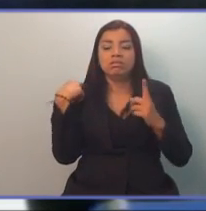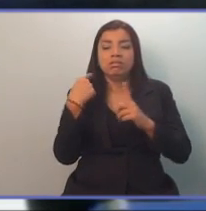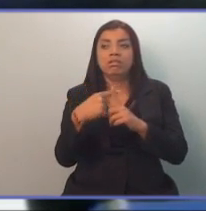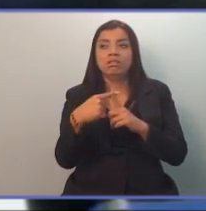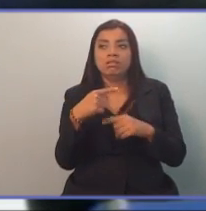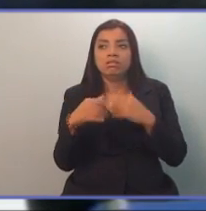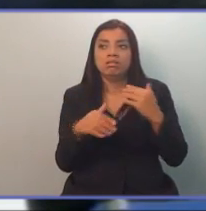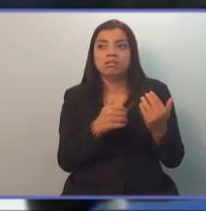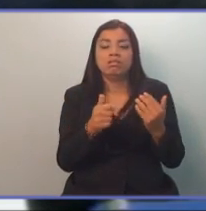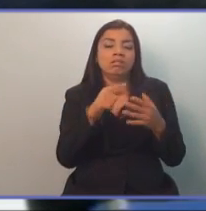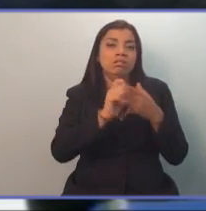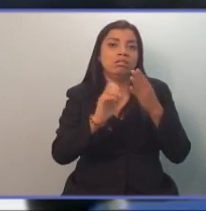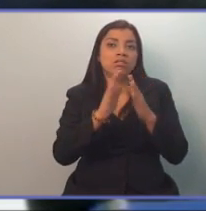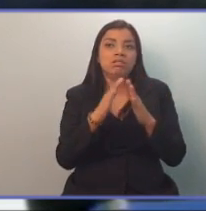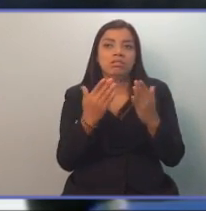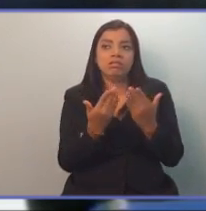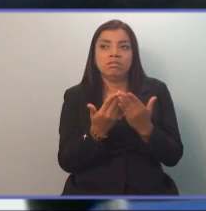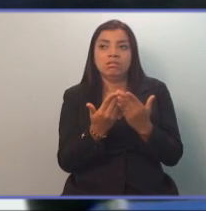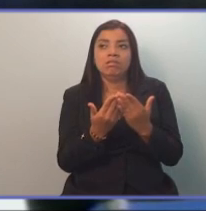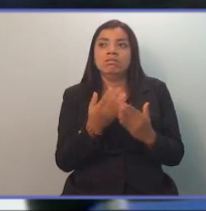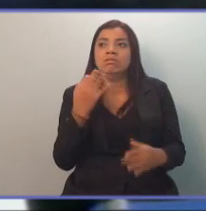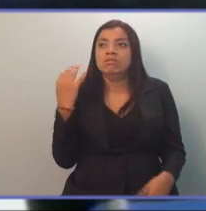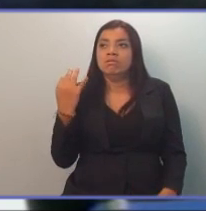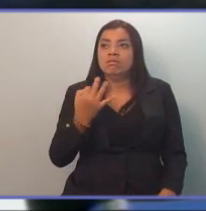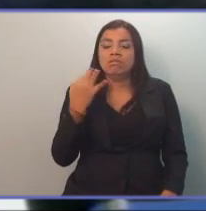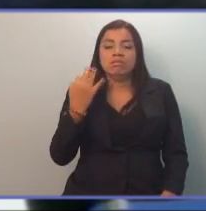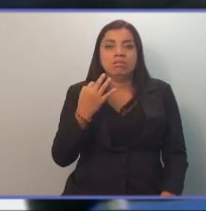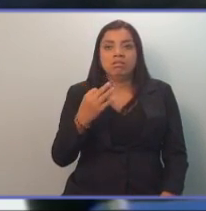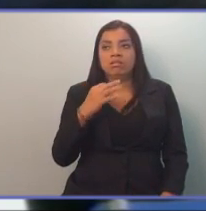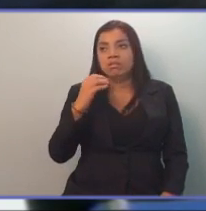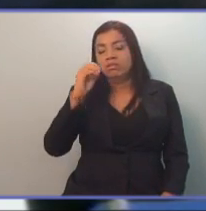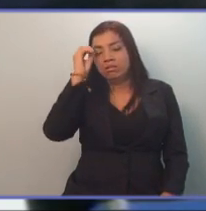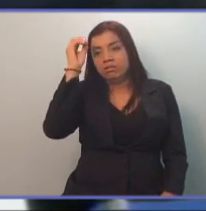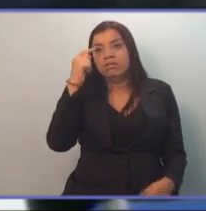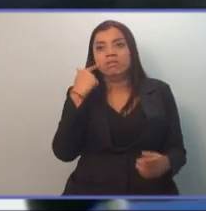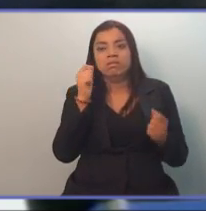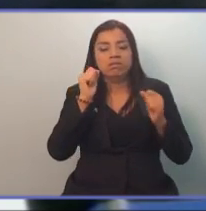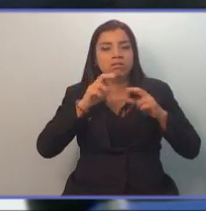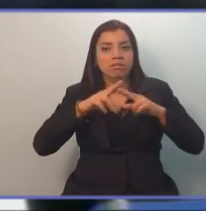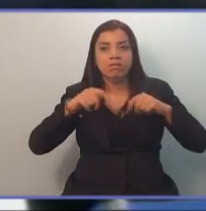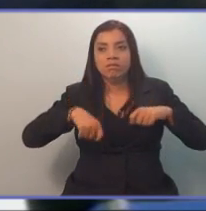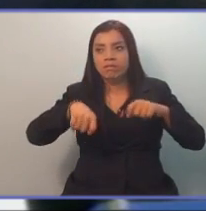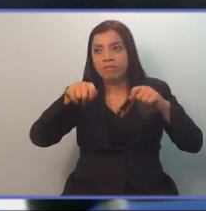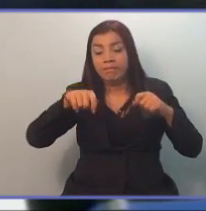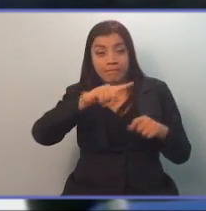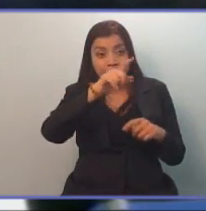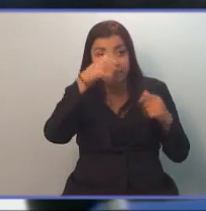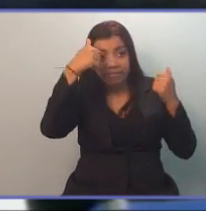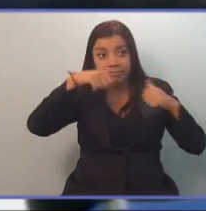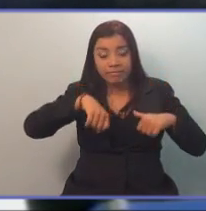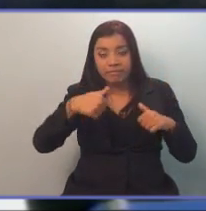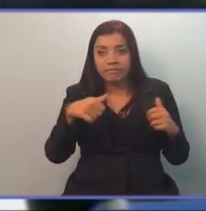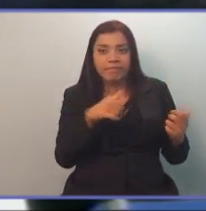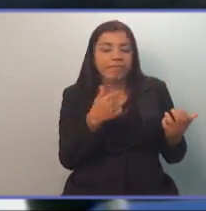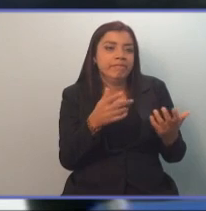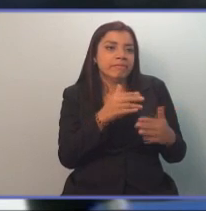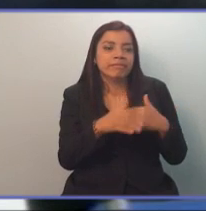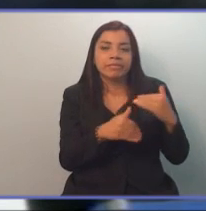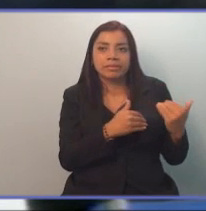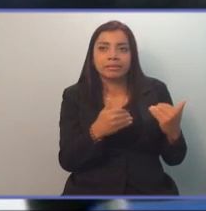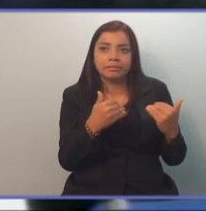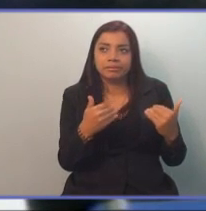una reforma constitucional necesita de una posterior ratificación. ¿Está usted de acuerdo con la jurisprudencia de la